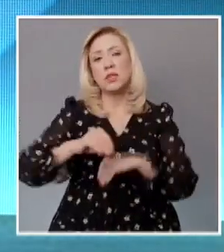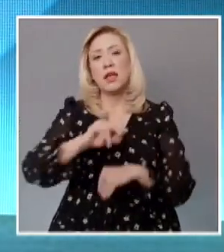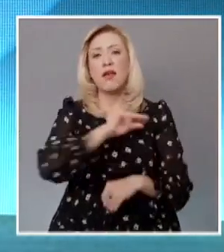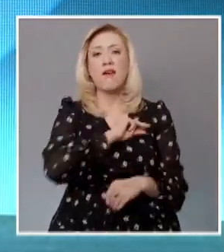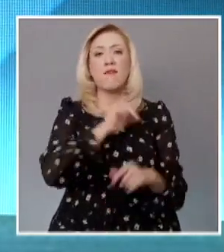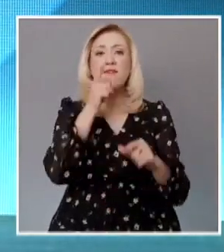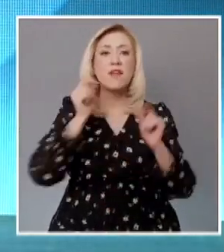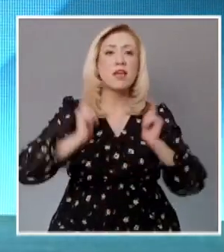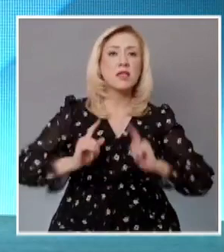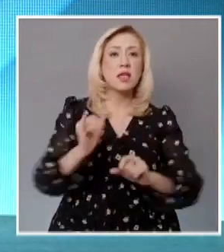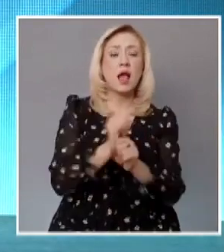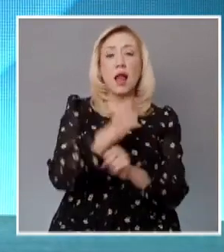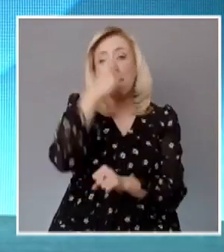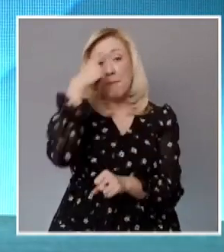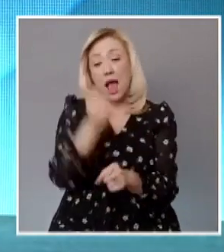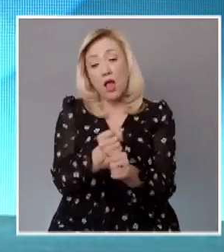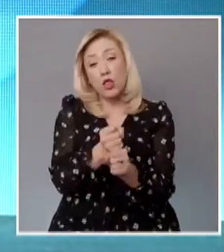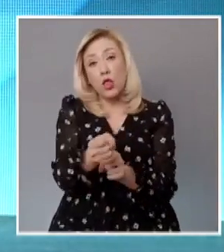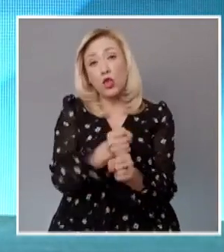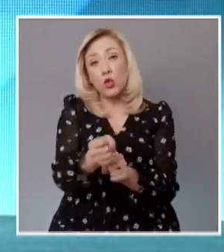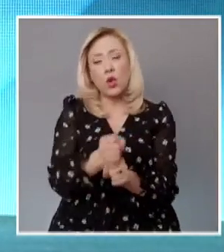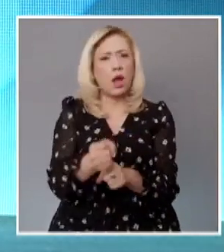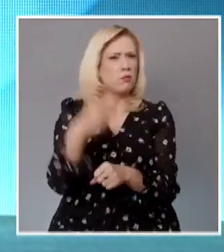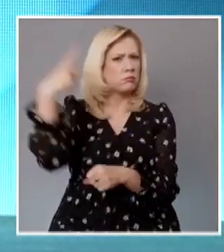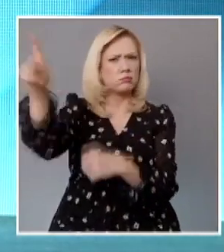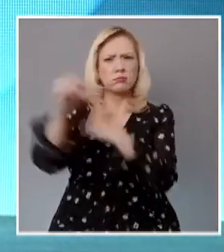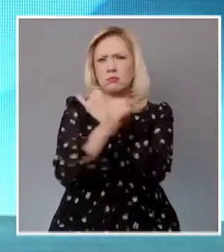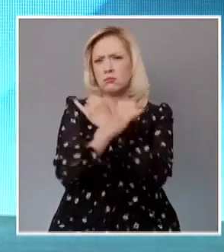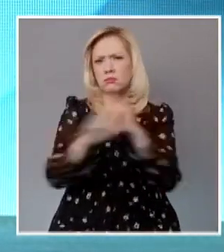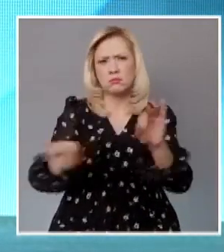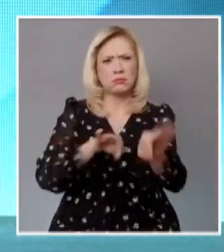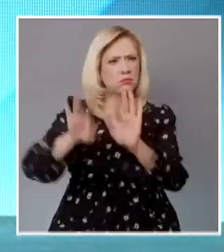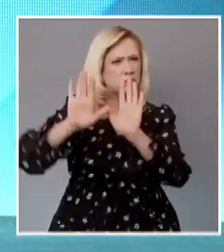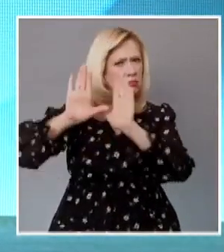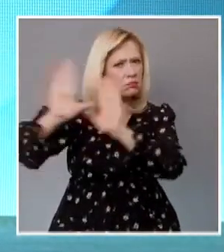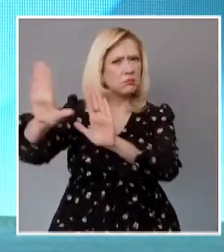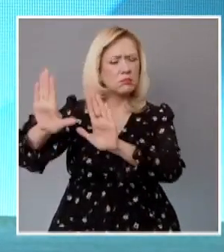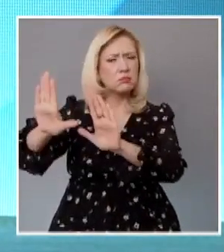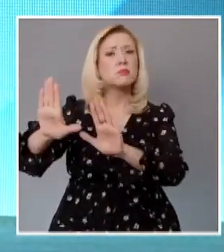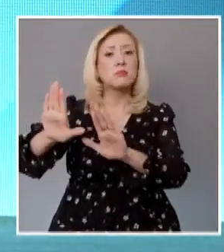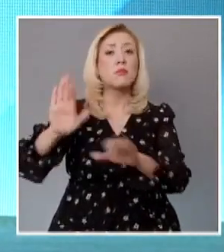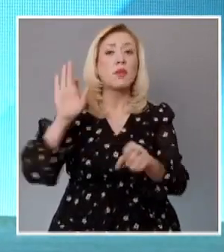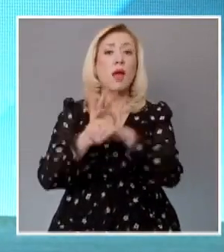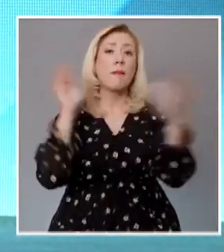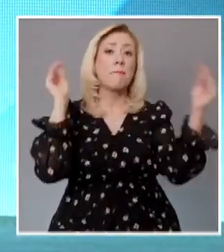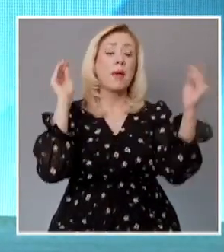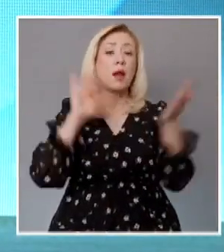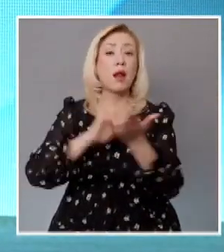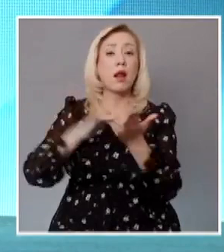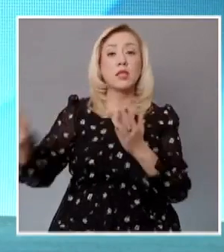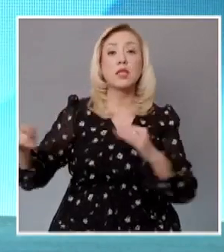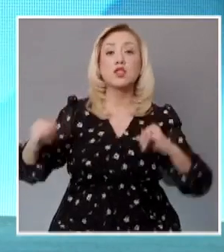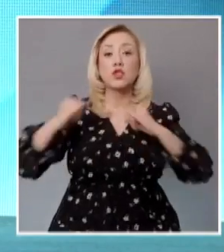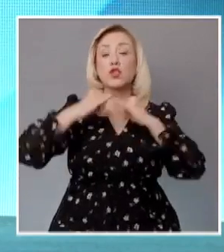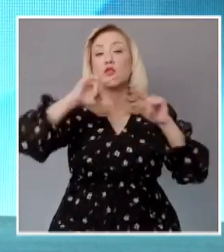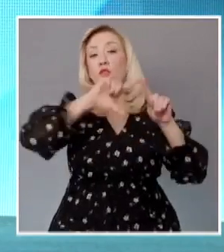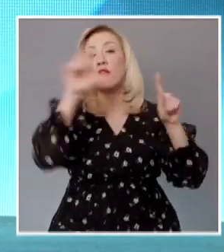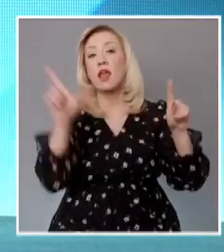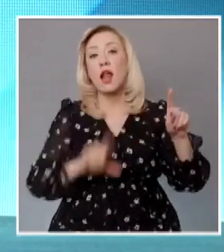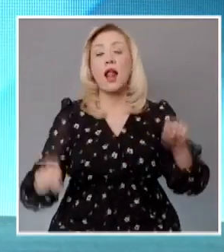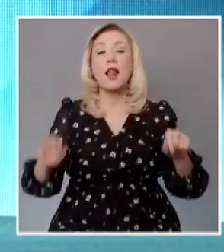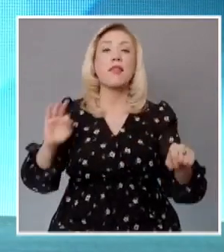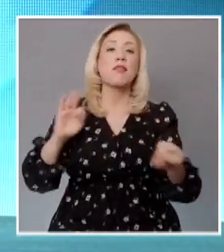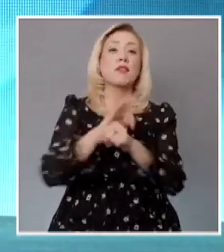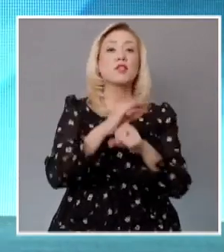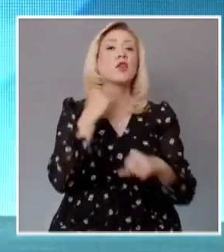con plena autonomía técnica y operativa. El amparo fue promovido por el Instituto Federal de Defensoría Pública.